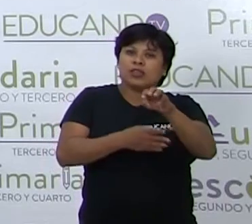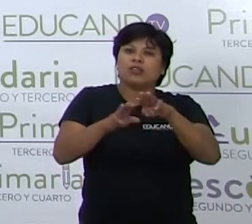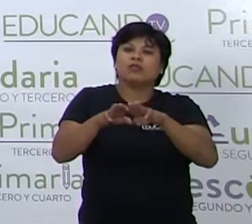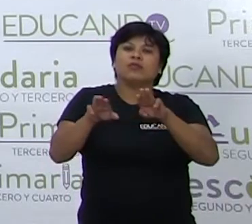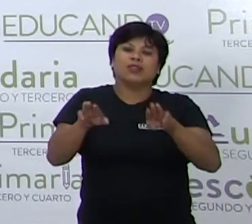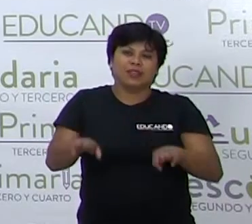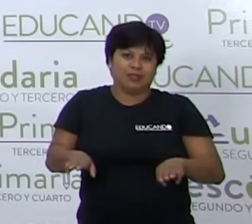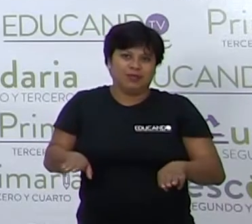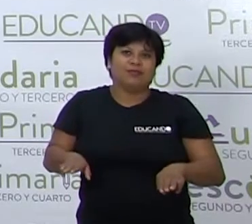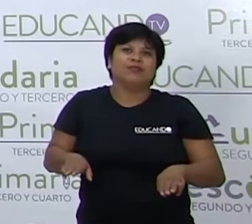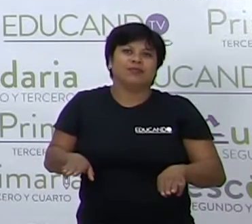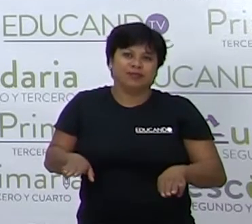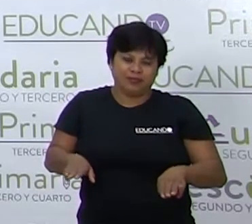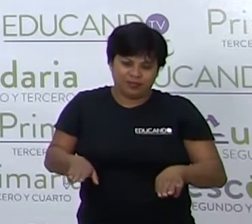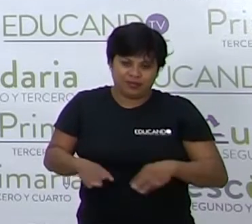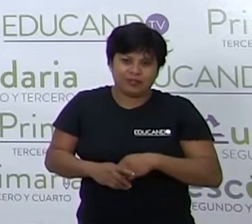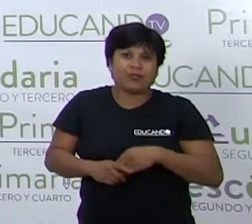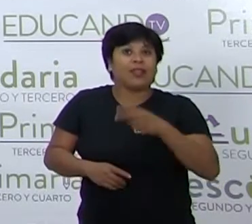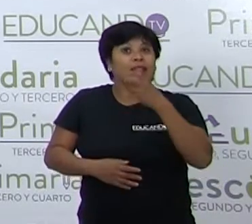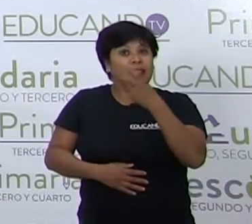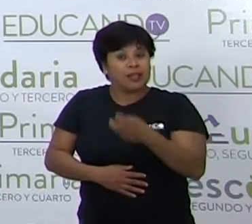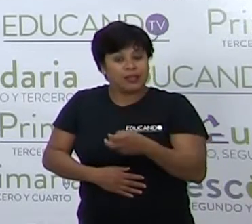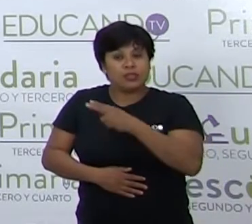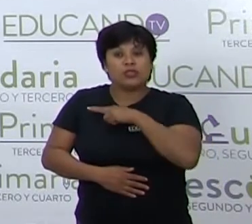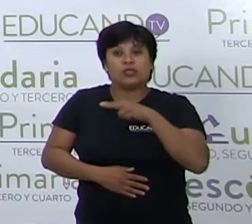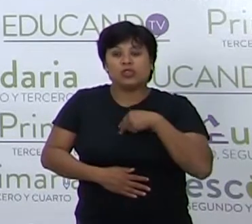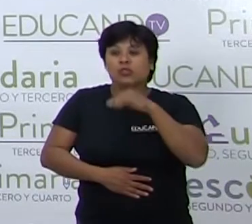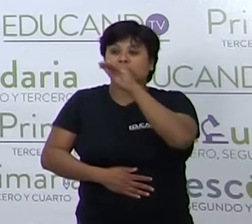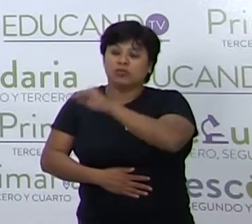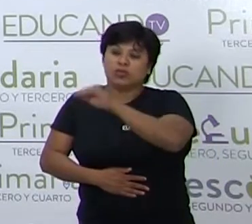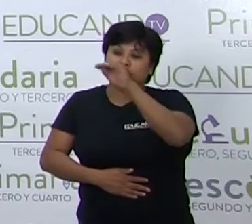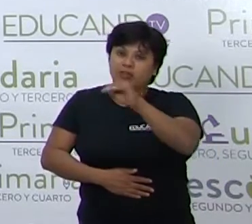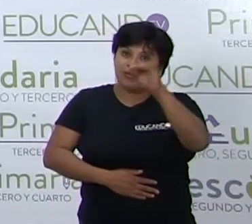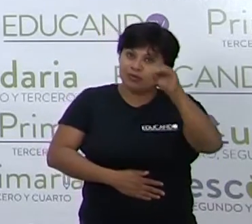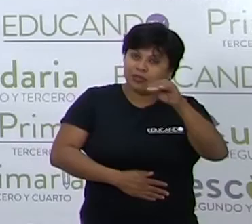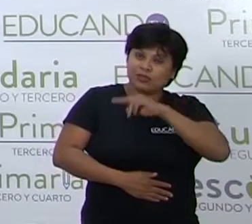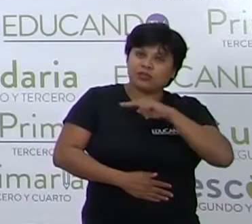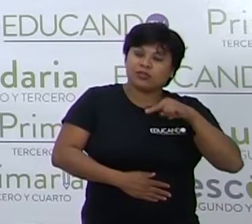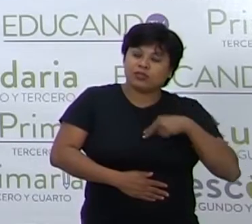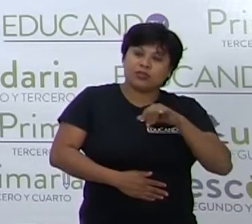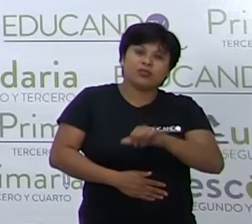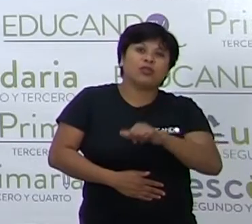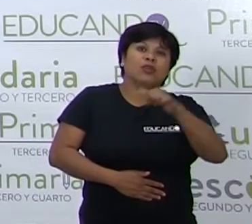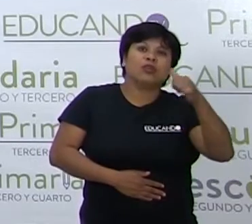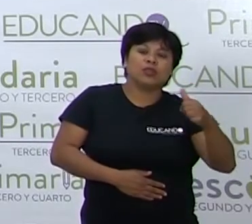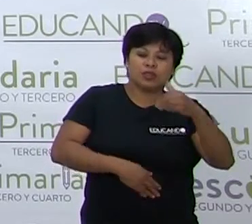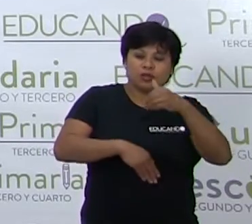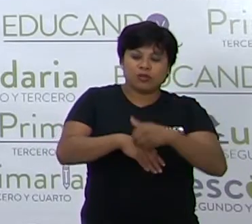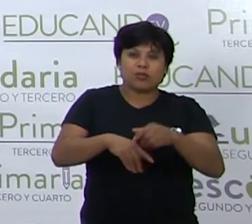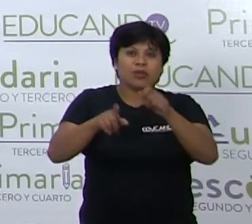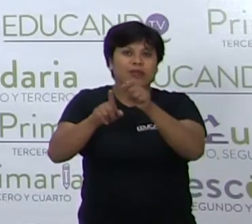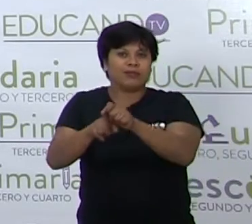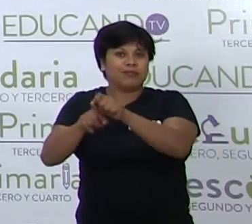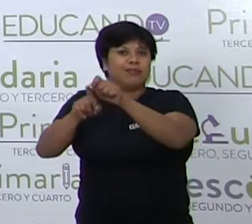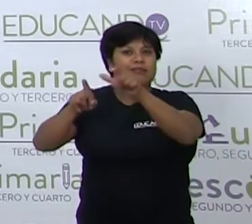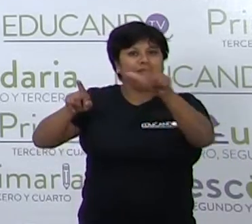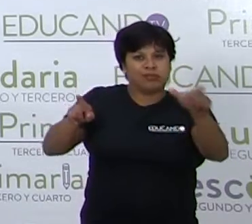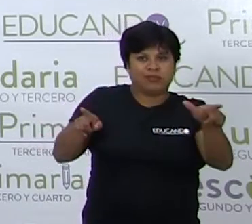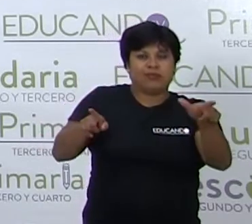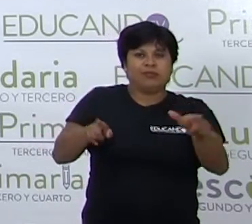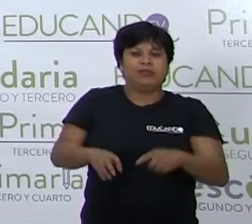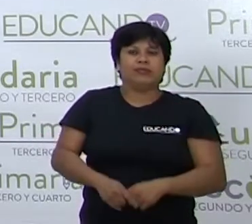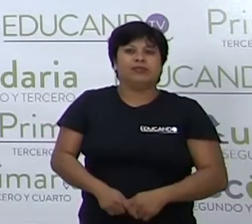1200, ¿verdad? Y así ubicamos nosotros otro número en la recta